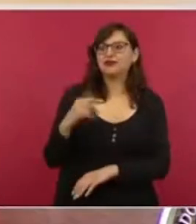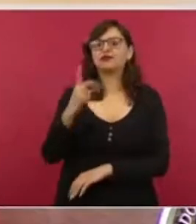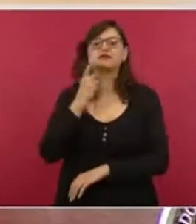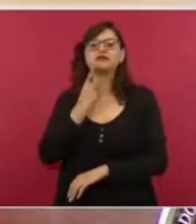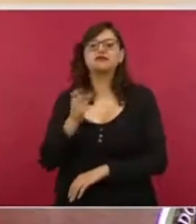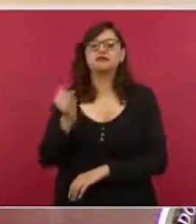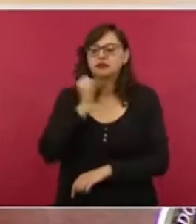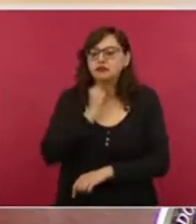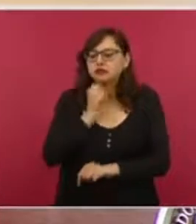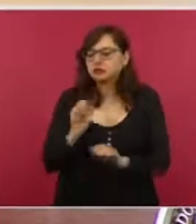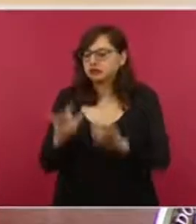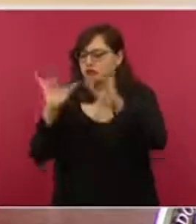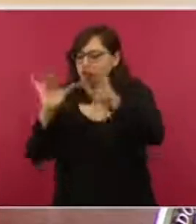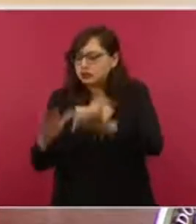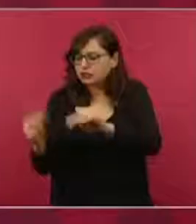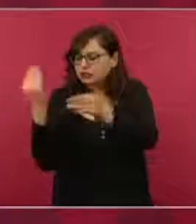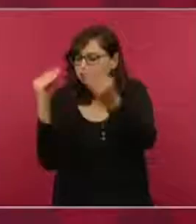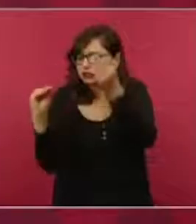fueron los que